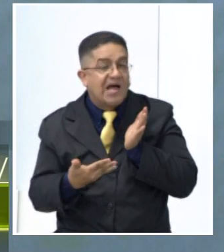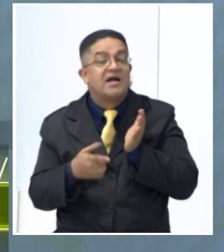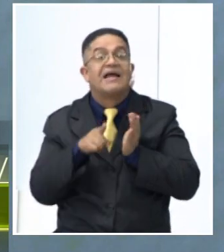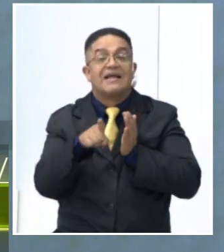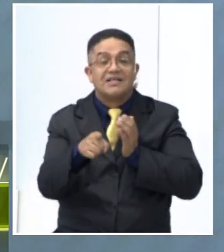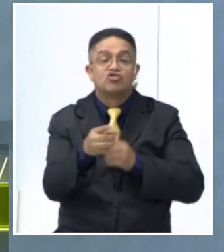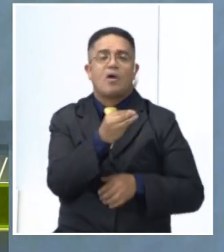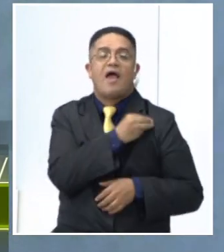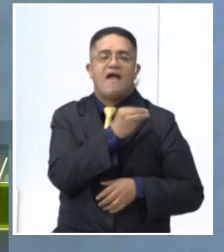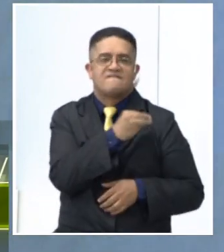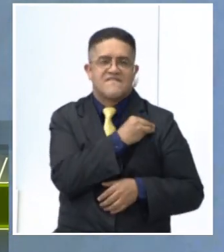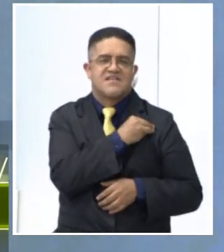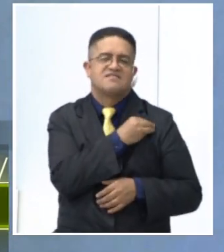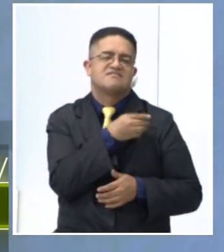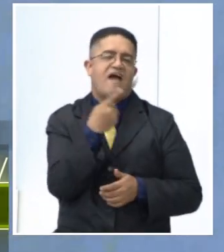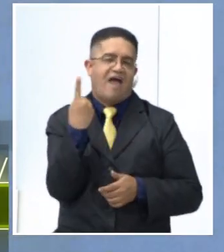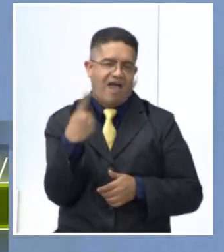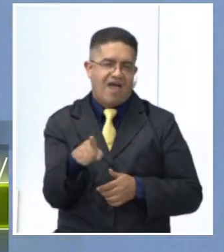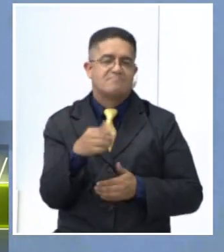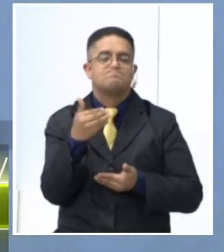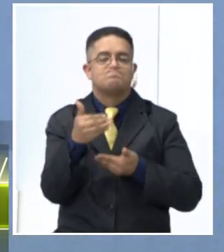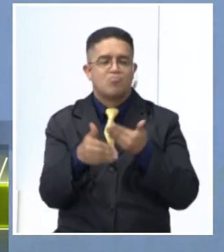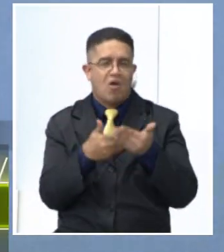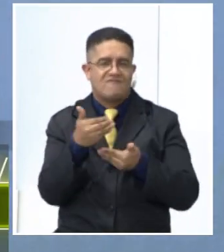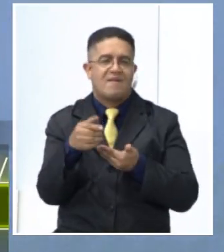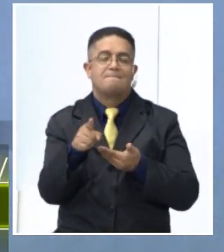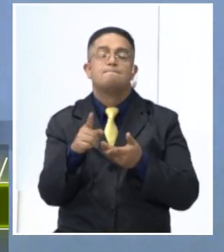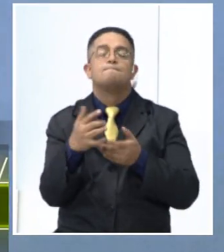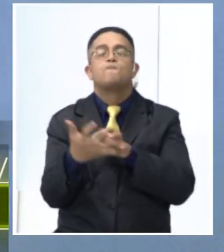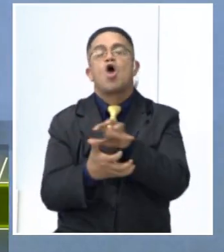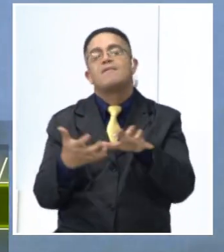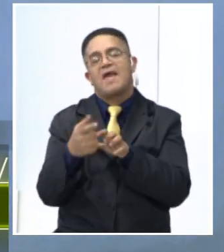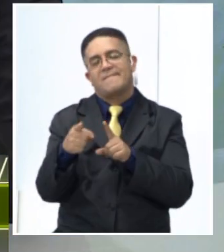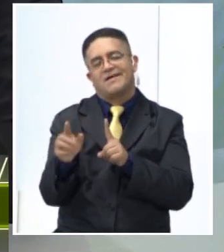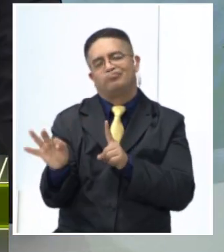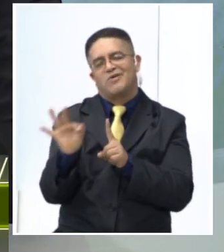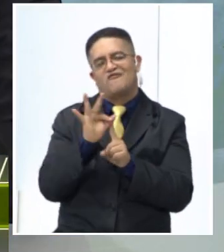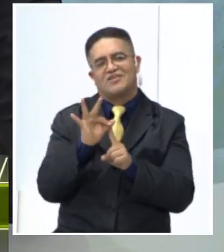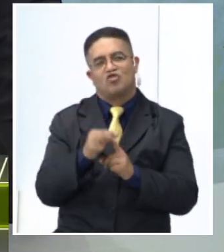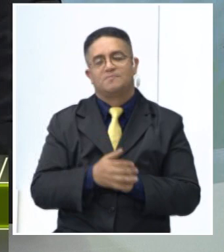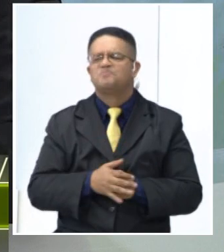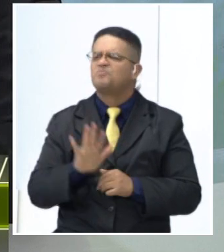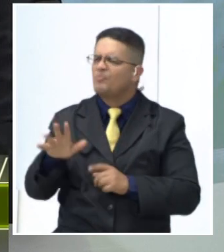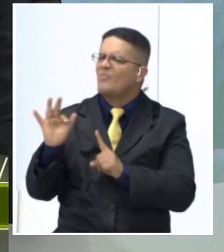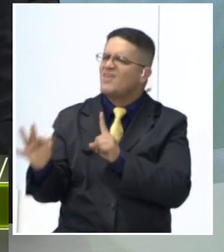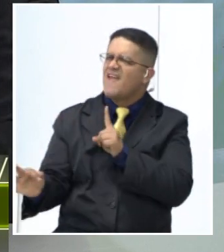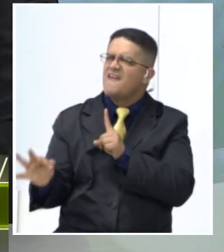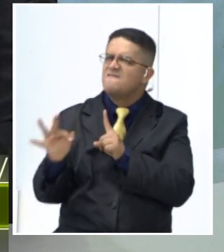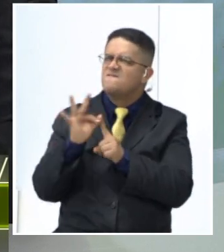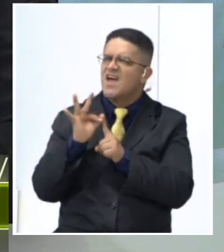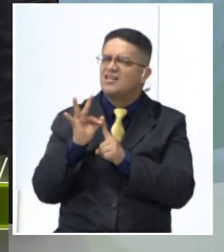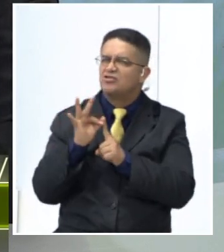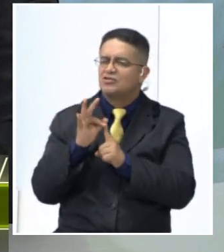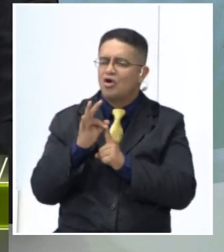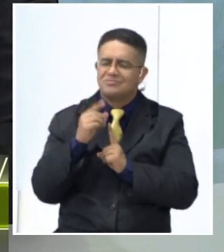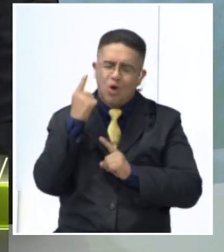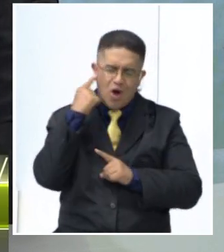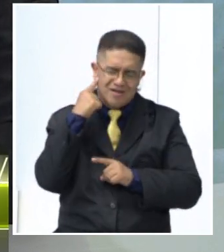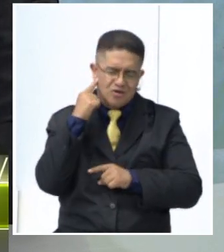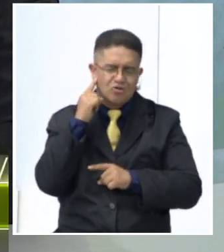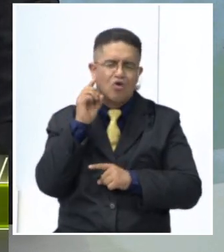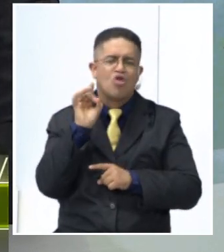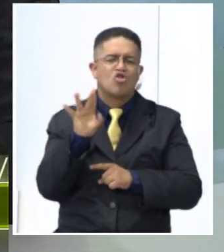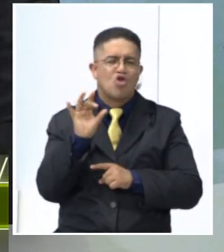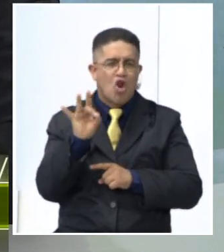signos que nos alarman de que hay un proceso de una infección a nivel del oído. Las infecciones del oído, el dolor de este órgano,